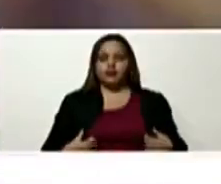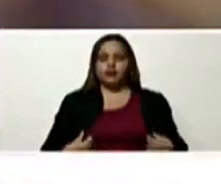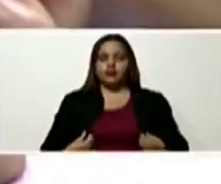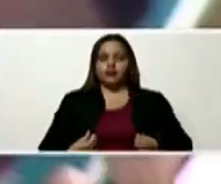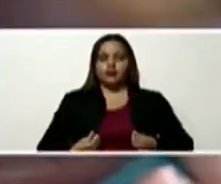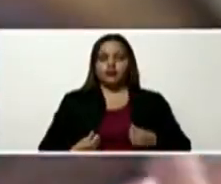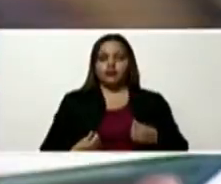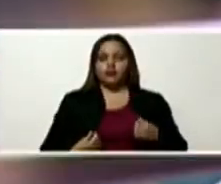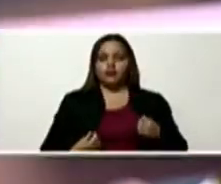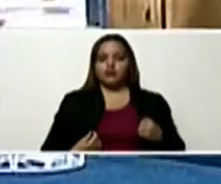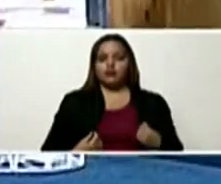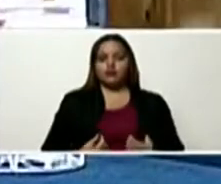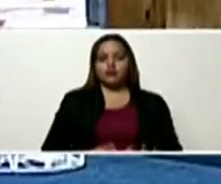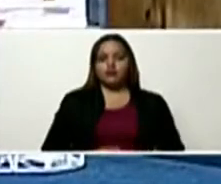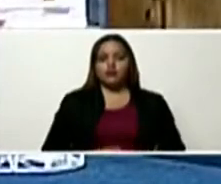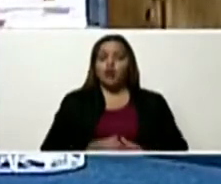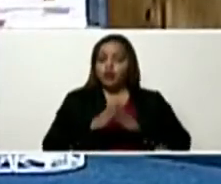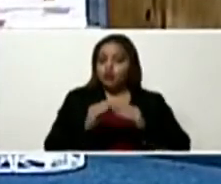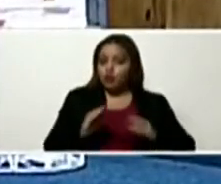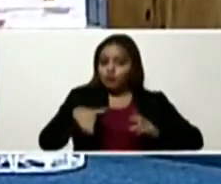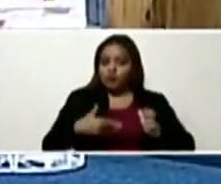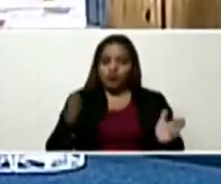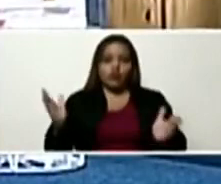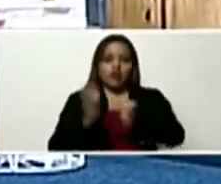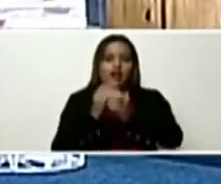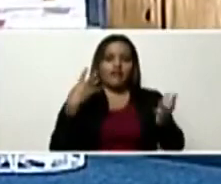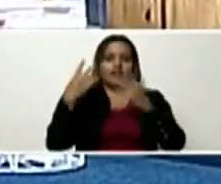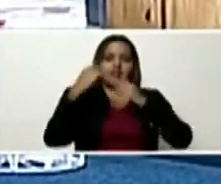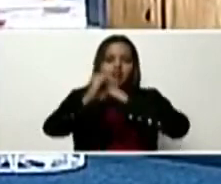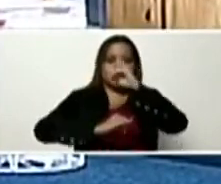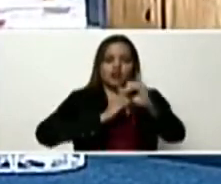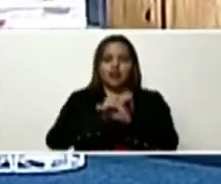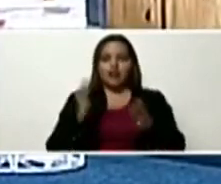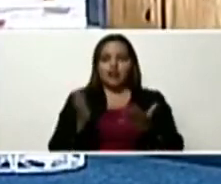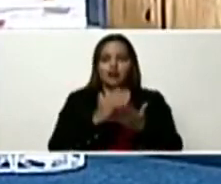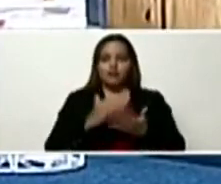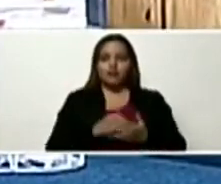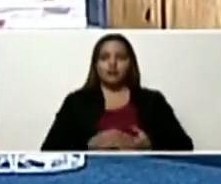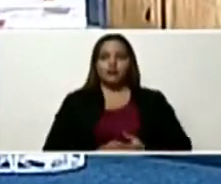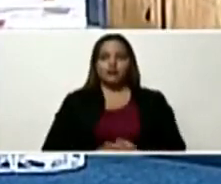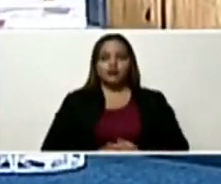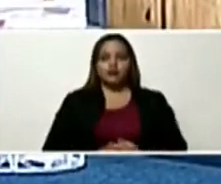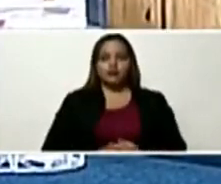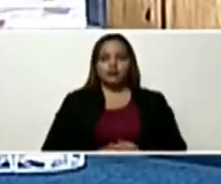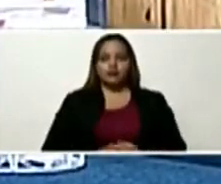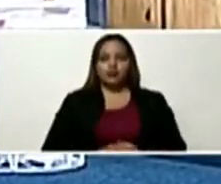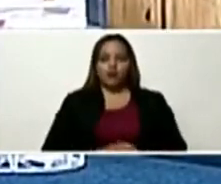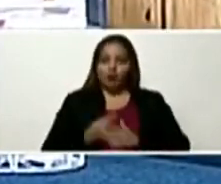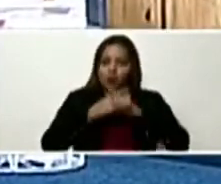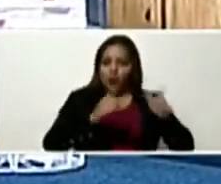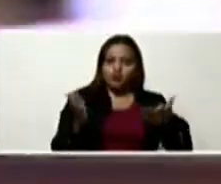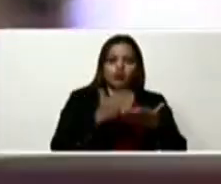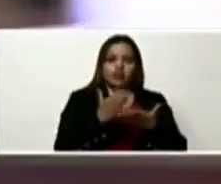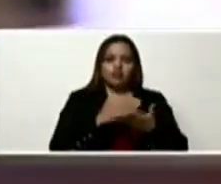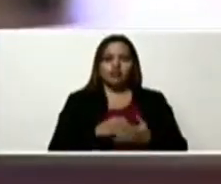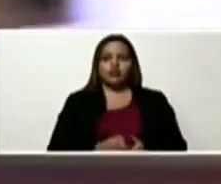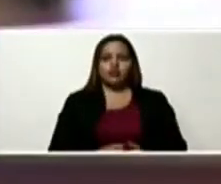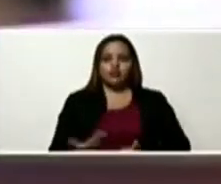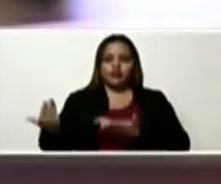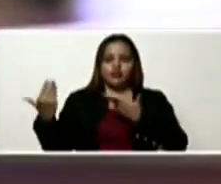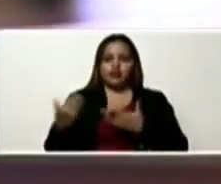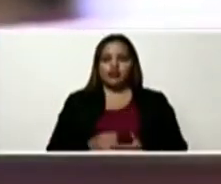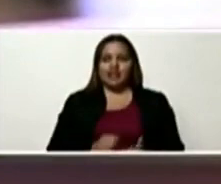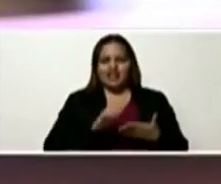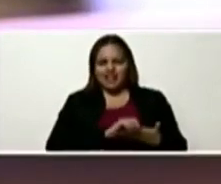Todo esto lo puede encontrar en la Feria Internacional del Libro. Y Tomás Sankara, gran líder de la